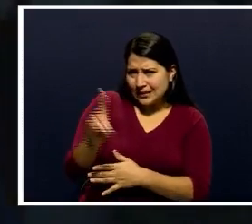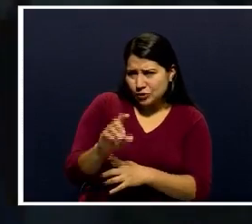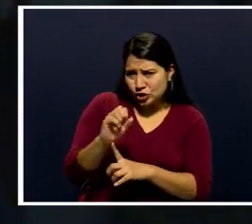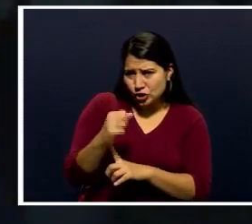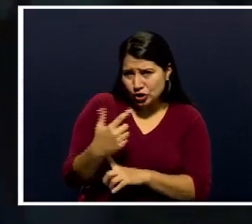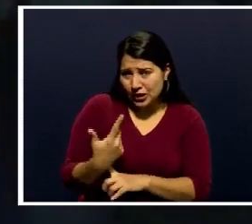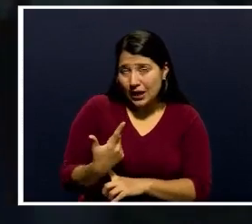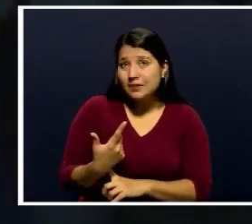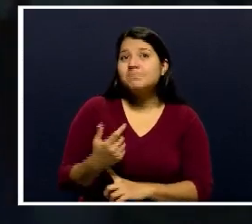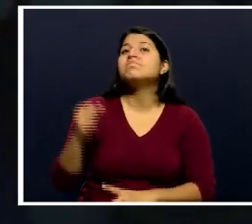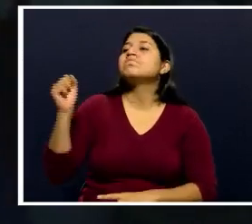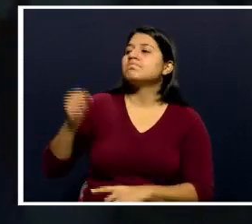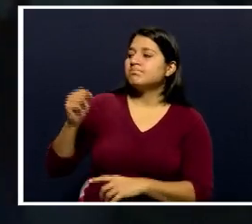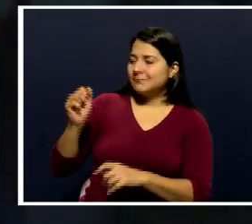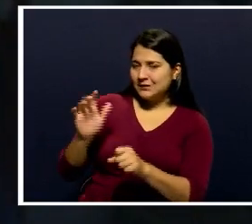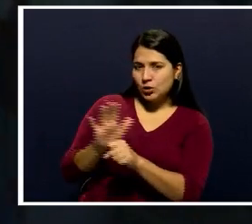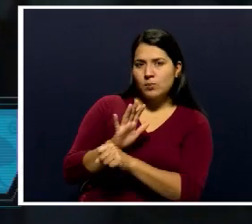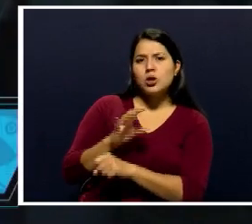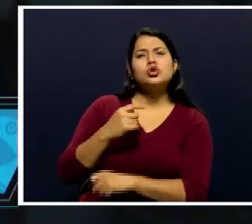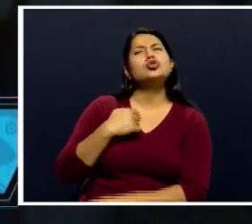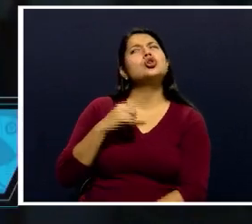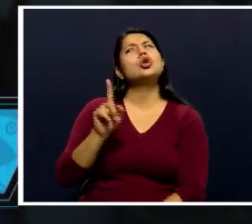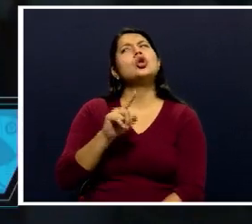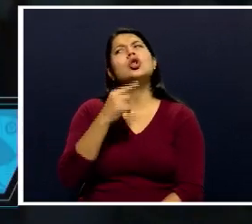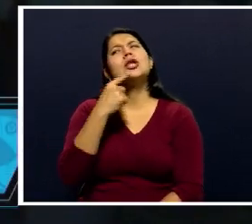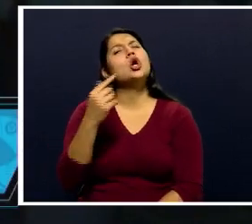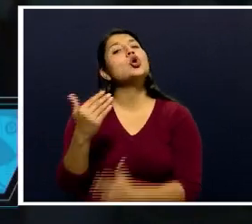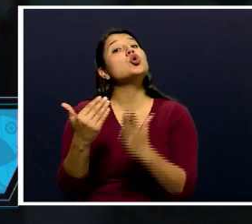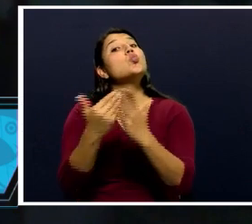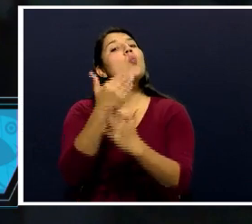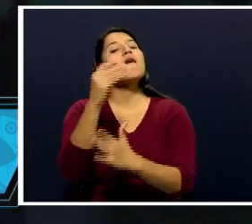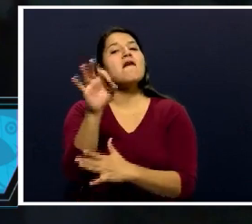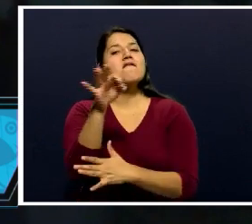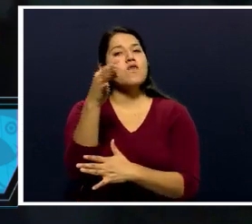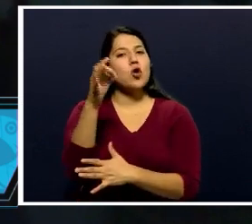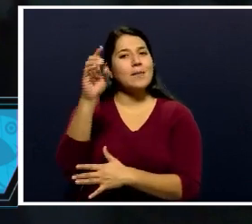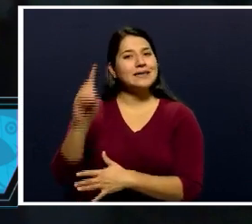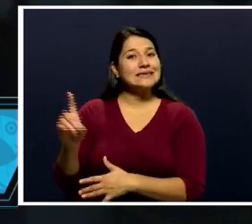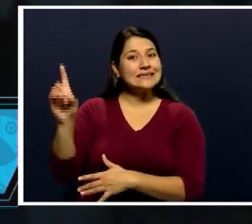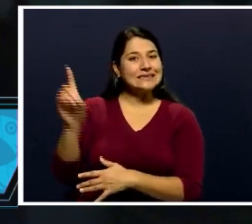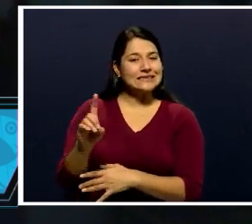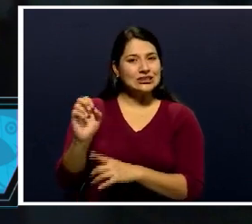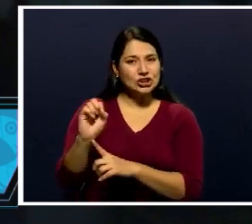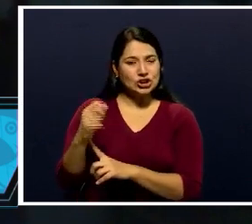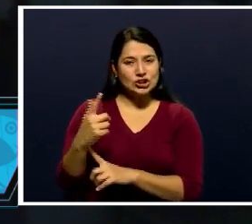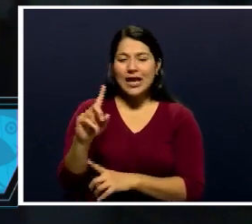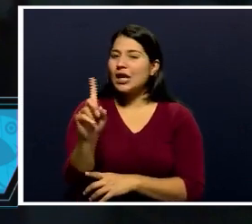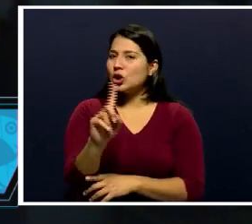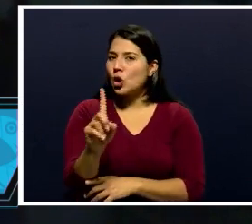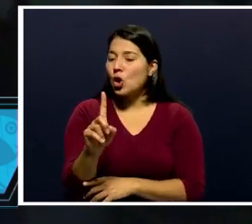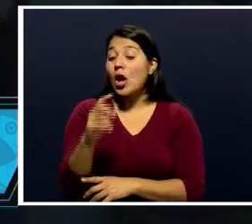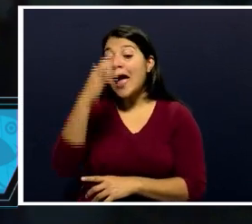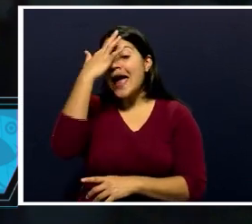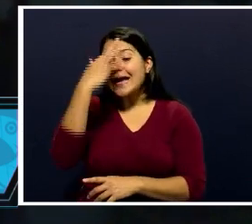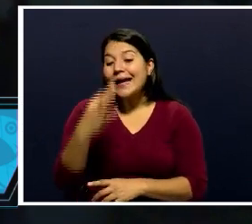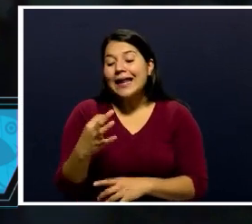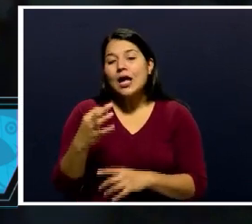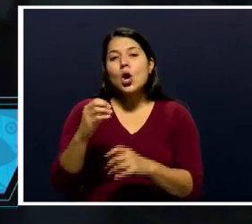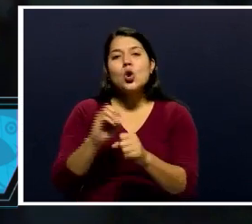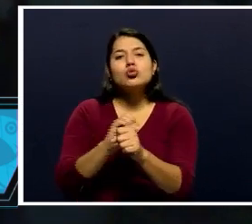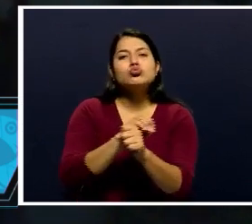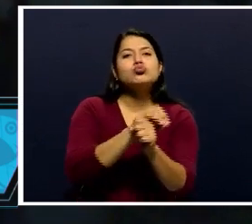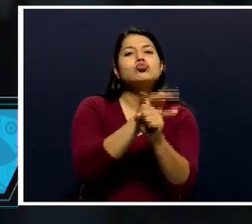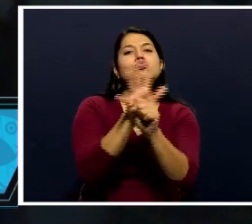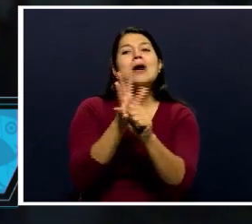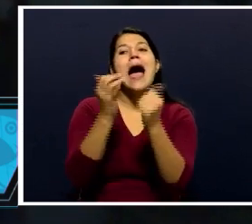Absolutamente. Yo diría que no es una nueva forma de exclusión social, sino que la pandemia está exacerbando todas las formas